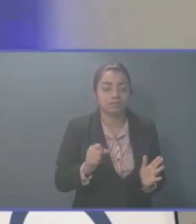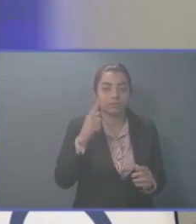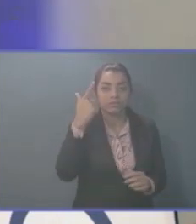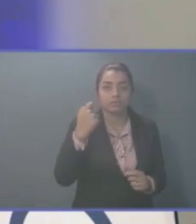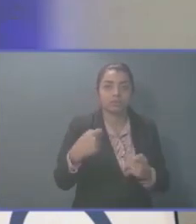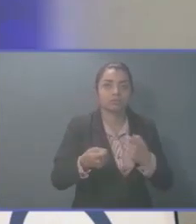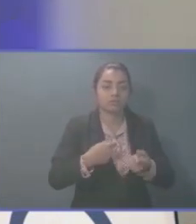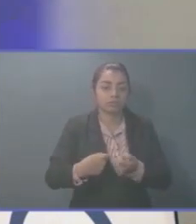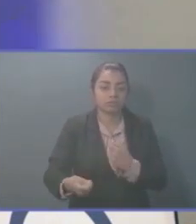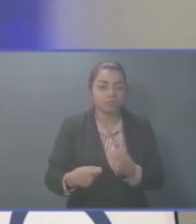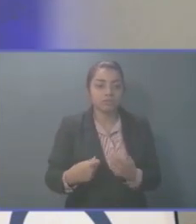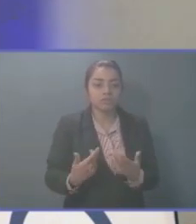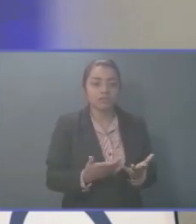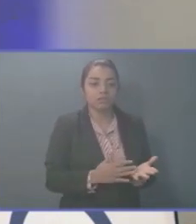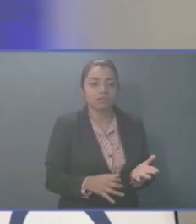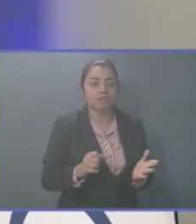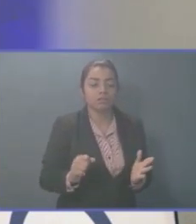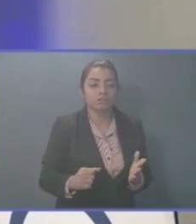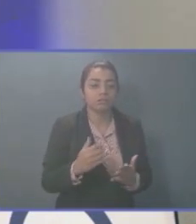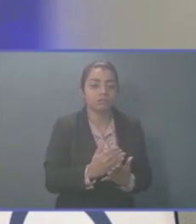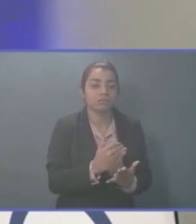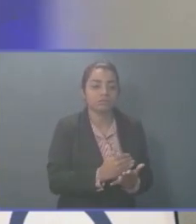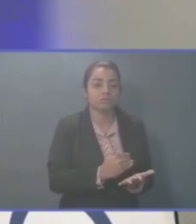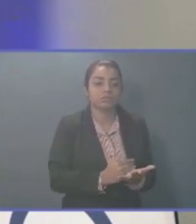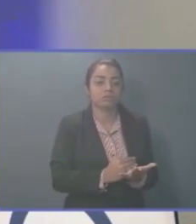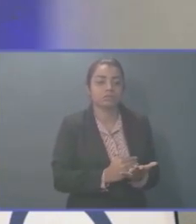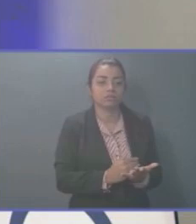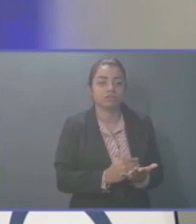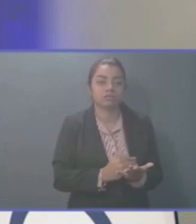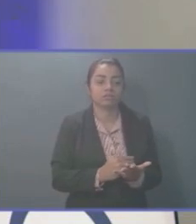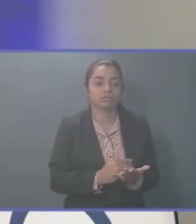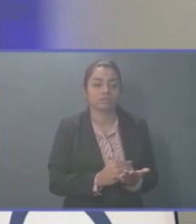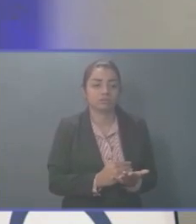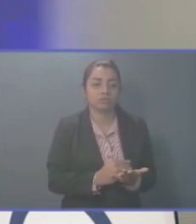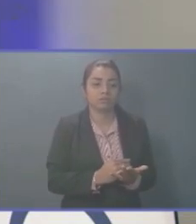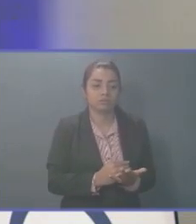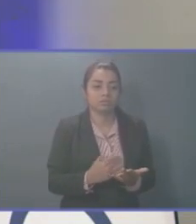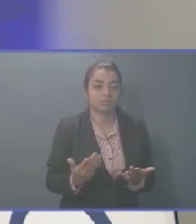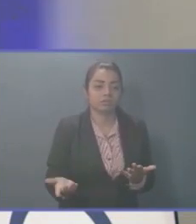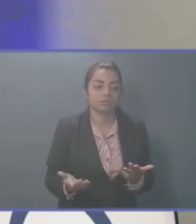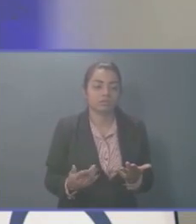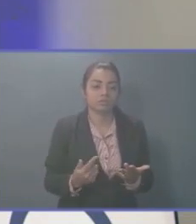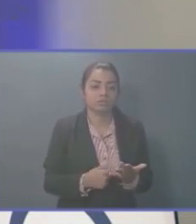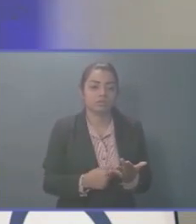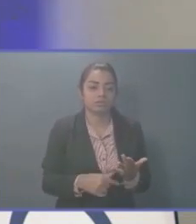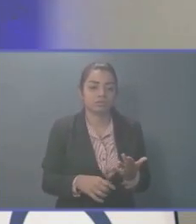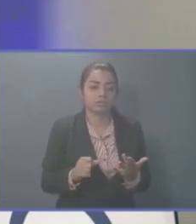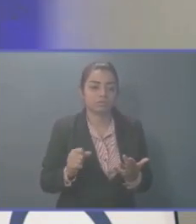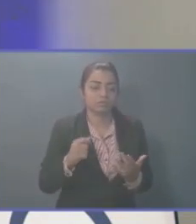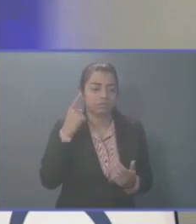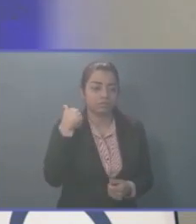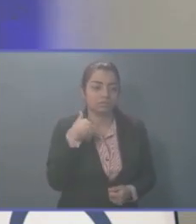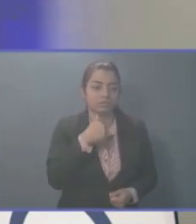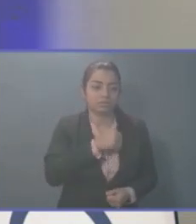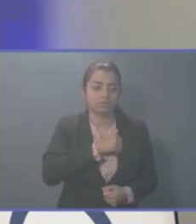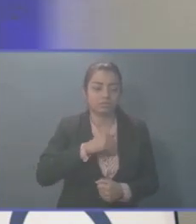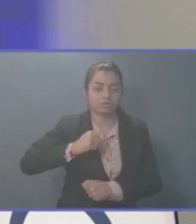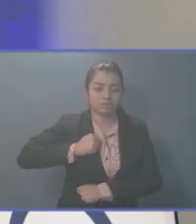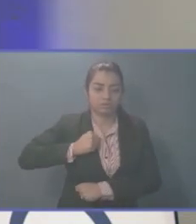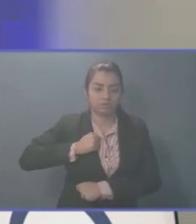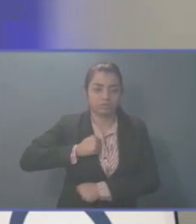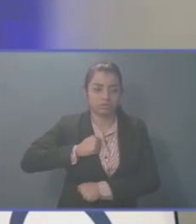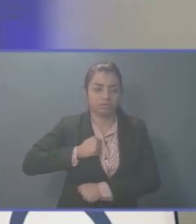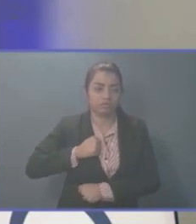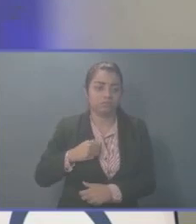diciembre, y ahí están las declaraciones, las pueden verificar porque no estoy inventando nada, el ministro de la Defensa